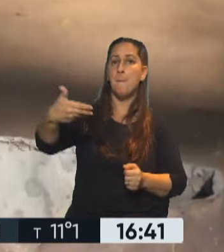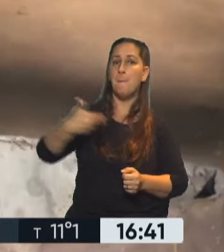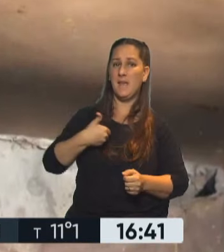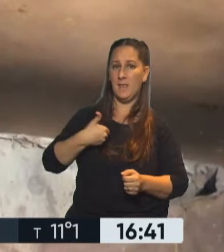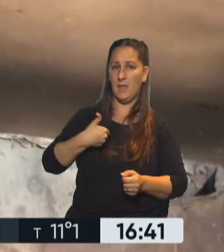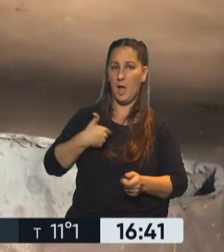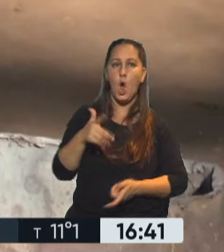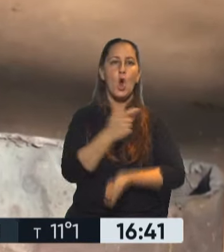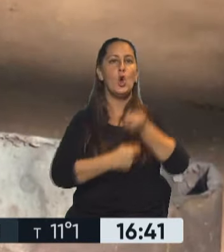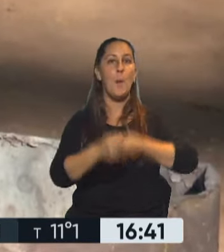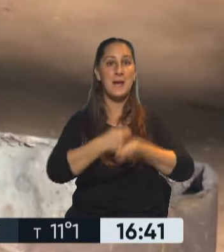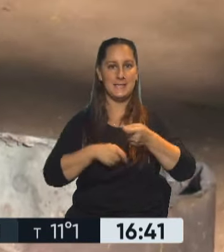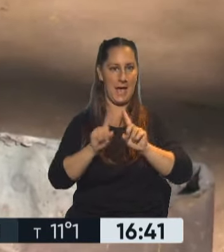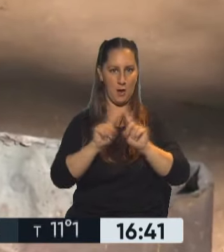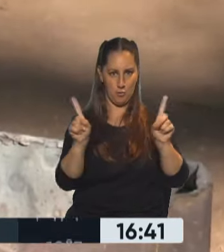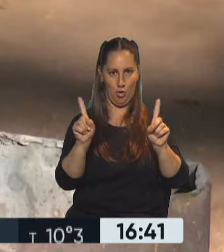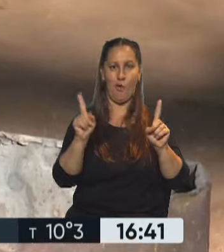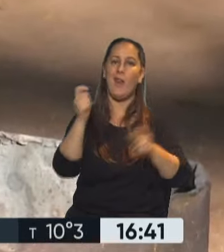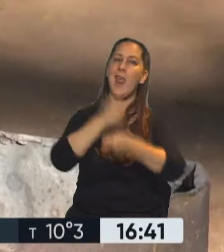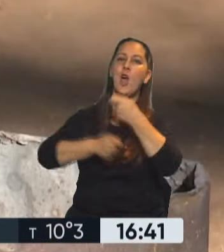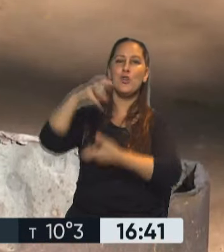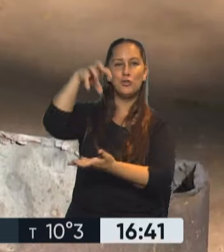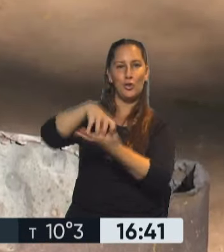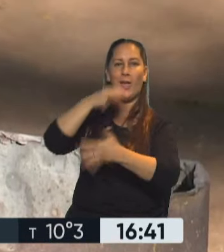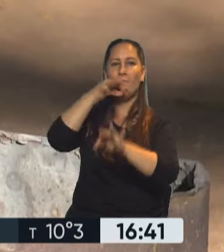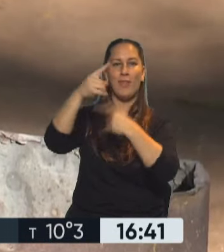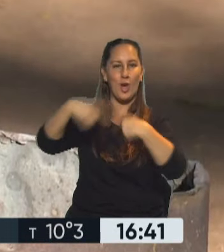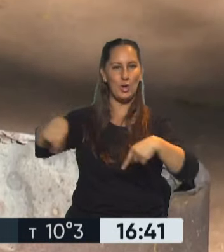el bombo comercial que se encuentra en una casa de música. Que por general,